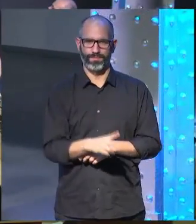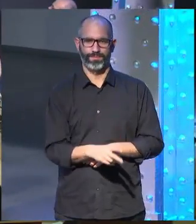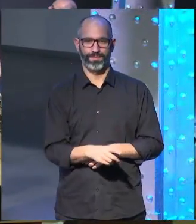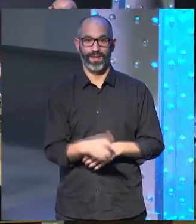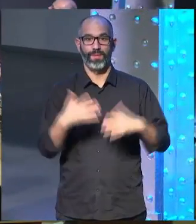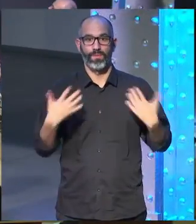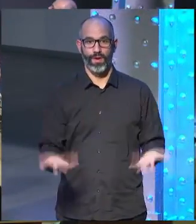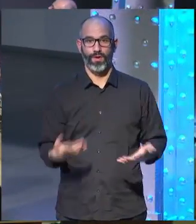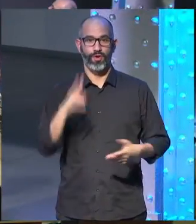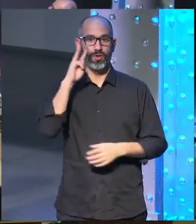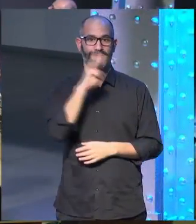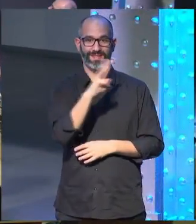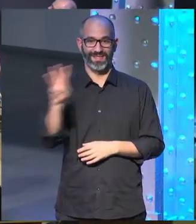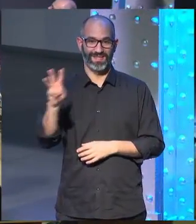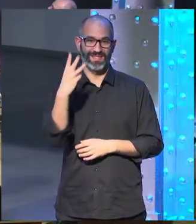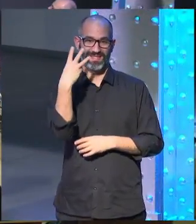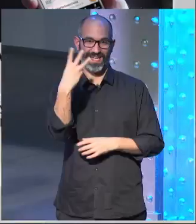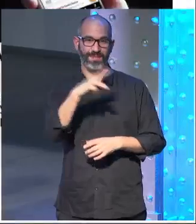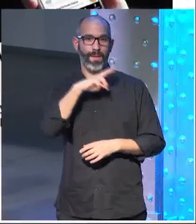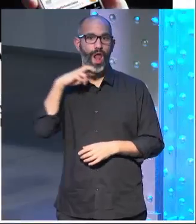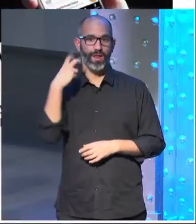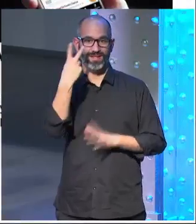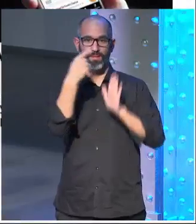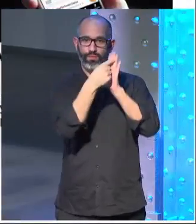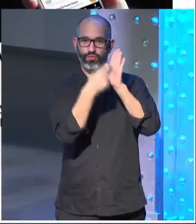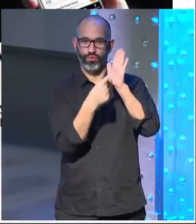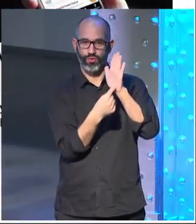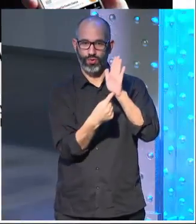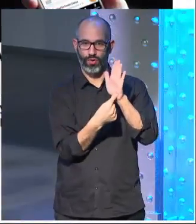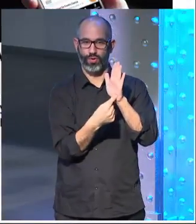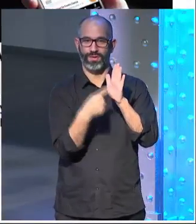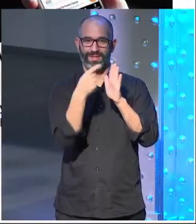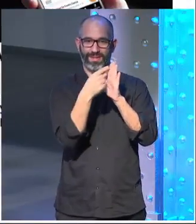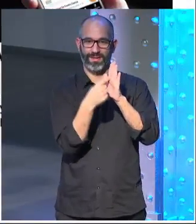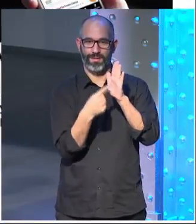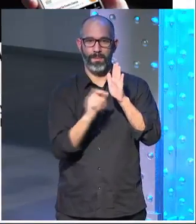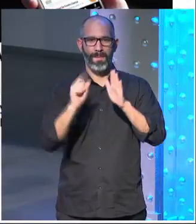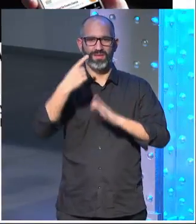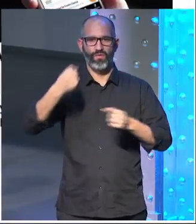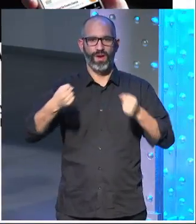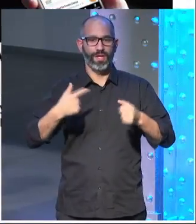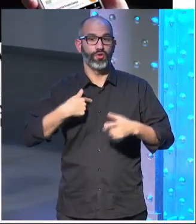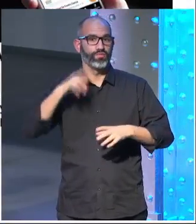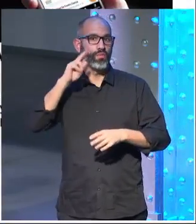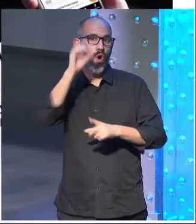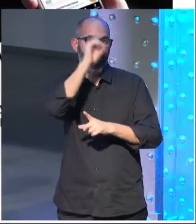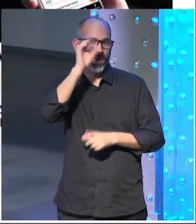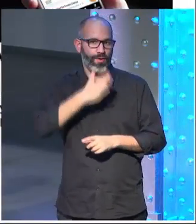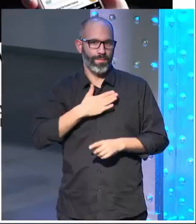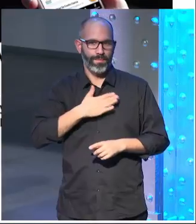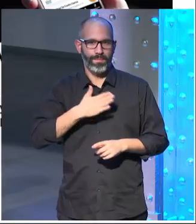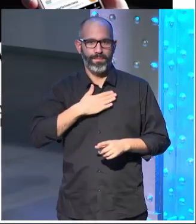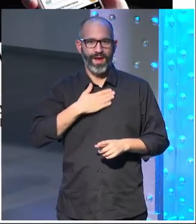y bueno, he puesto aquí 3 valores, un poco los 3 puntos yo creo que son más fuertes, o lo que yo observo, ¿no?